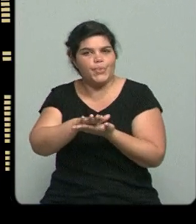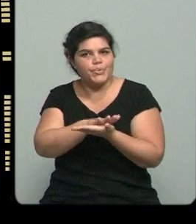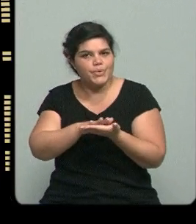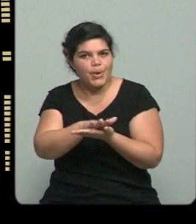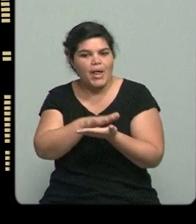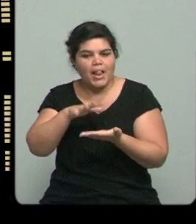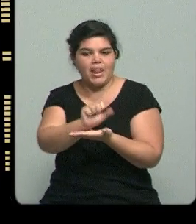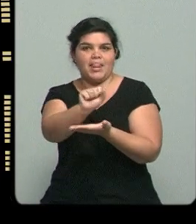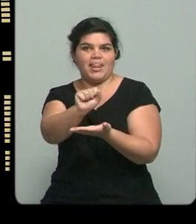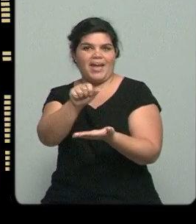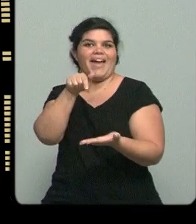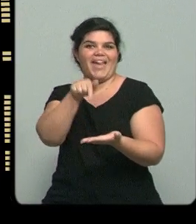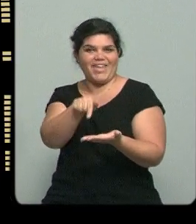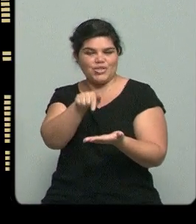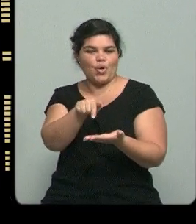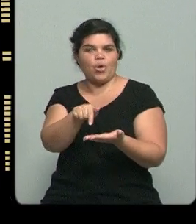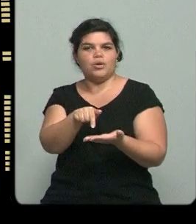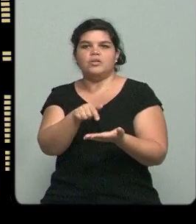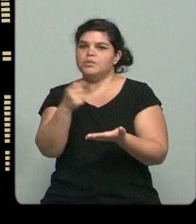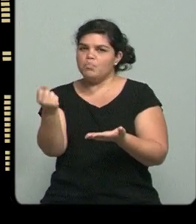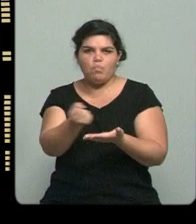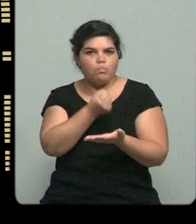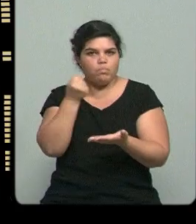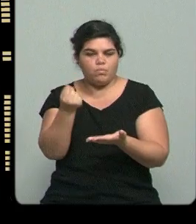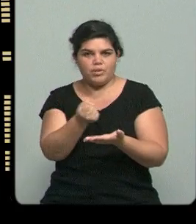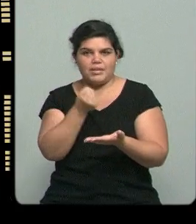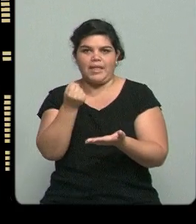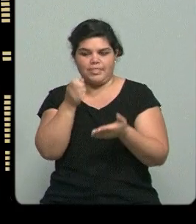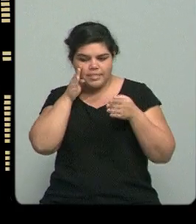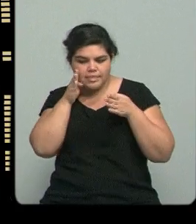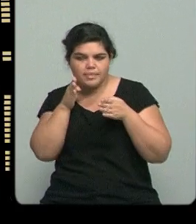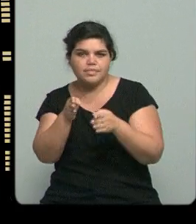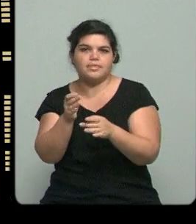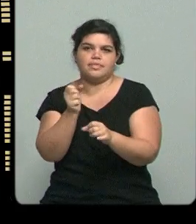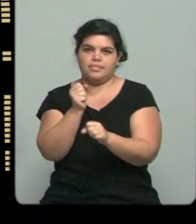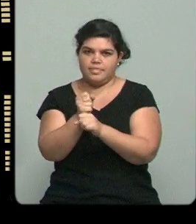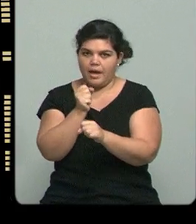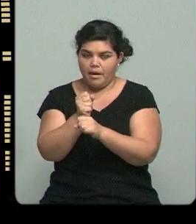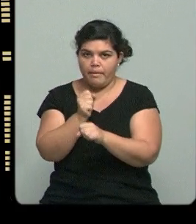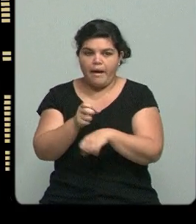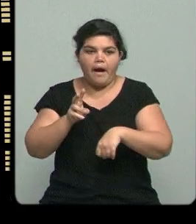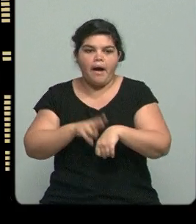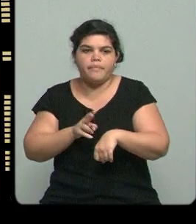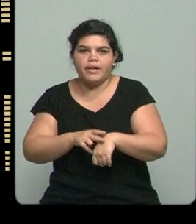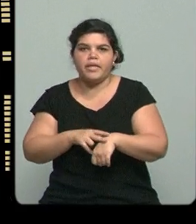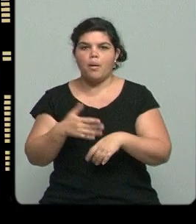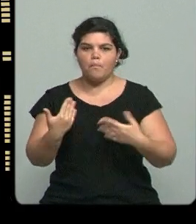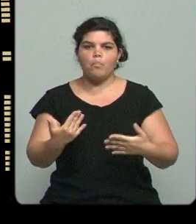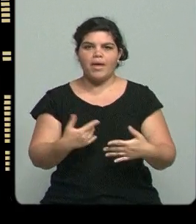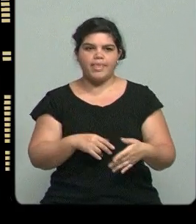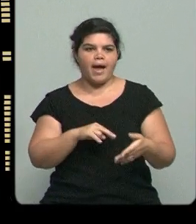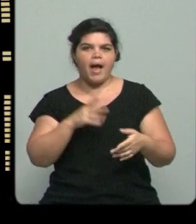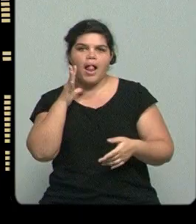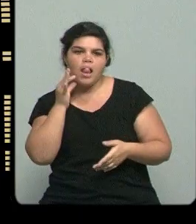para trabajarlo y para poder, digamos, adquirir todas estas habilidades de afrontamiento